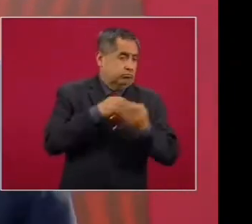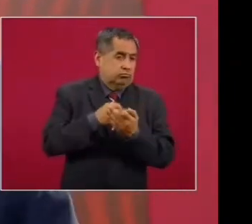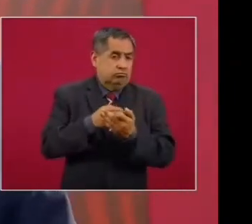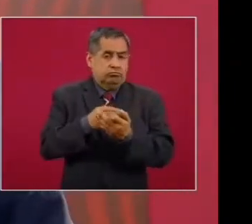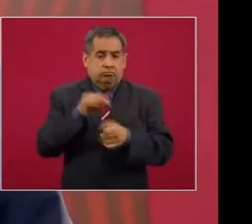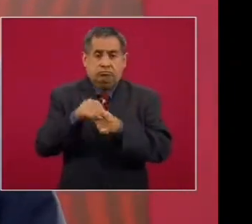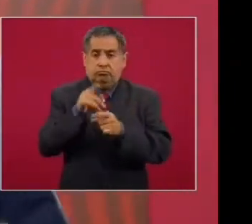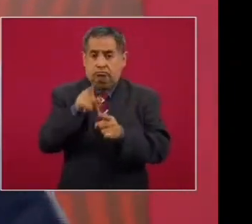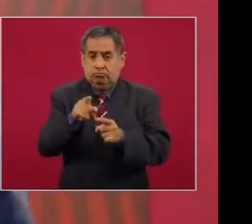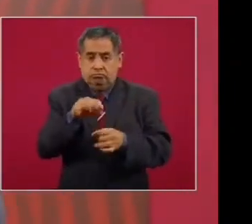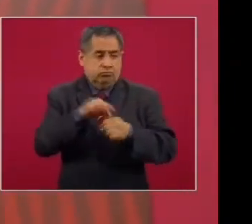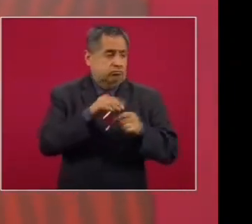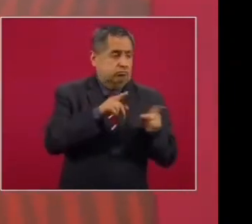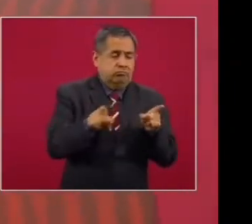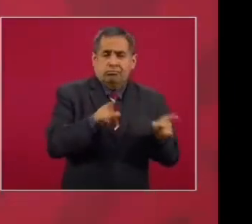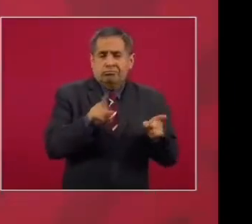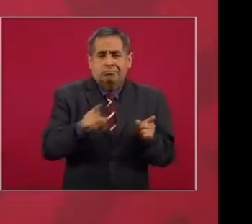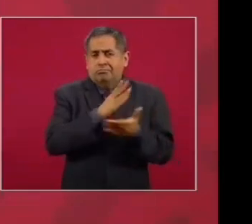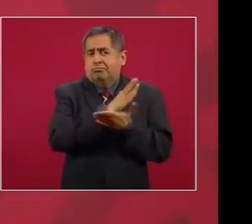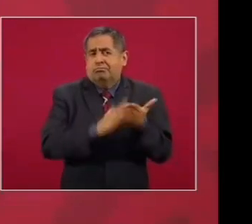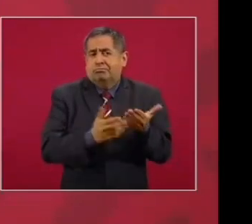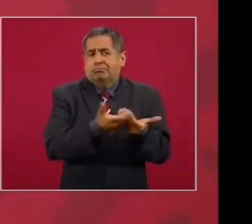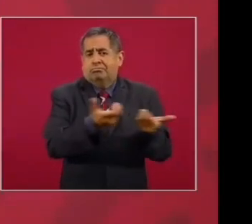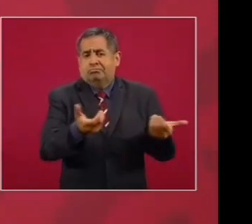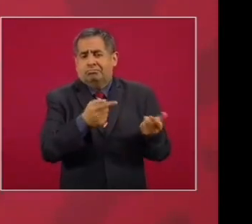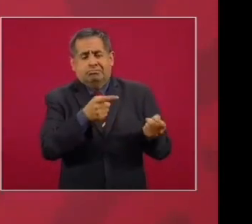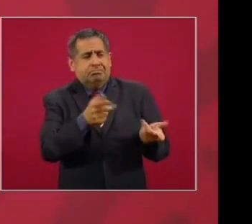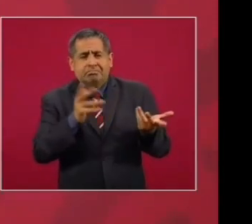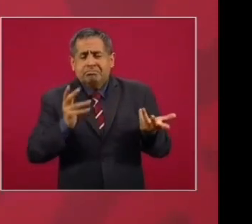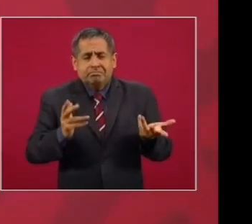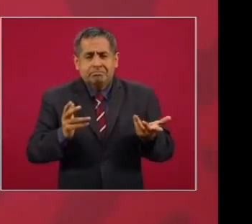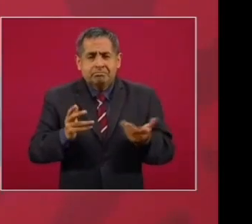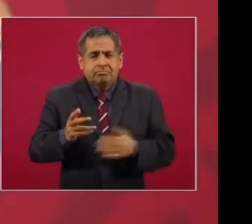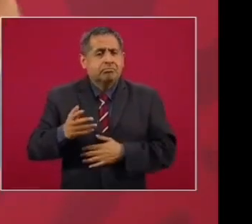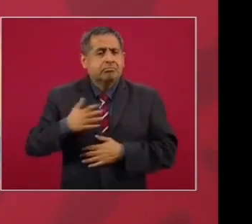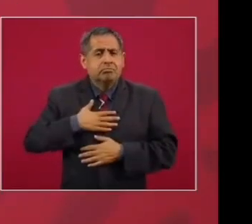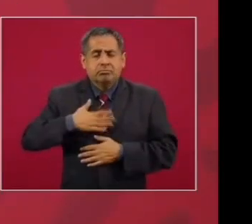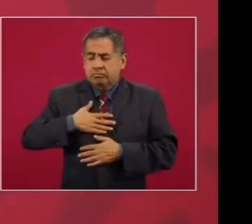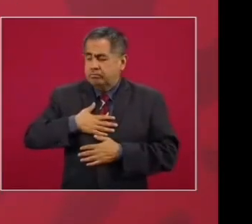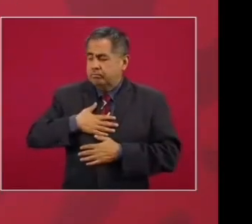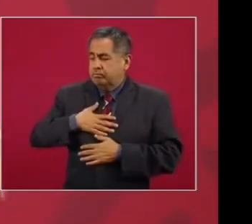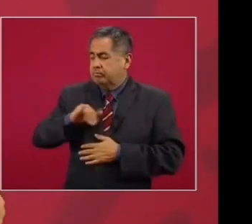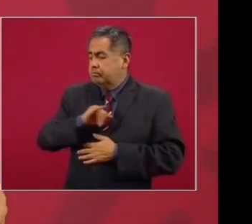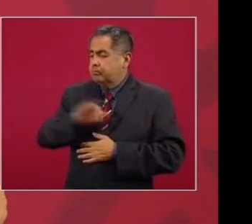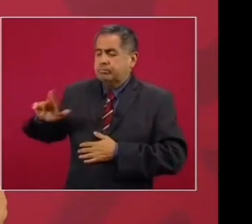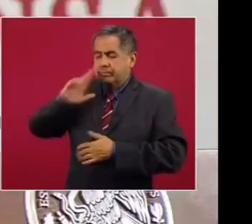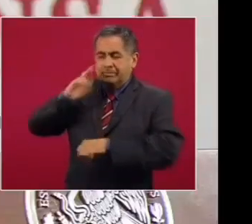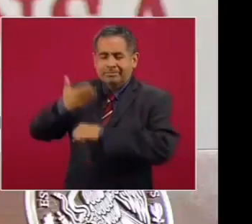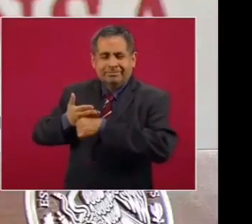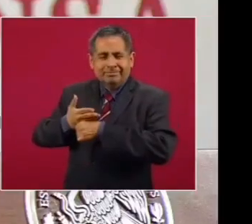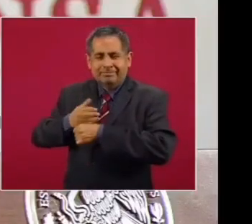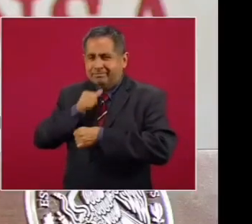un partido, otros votaron por otro partido. ¿Cómo de manera irresponsable